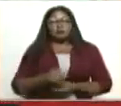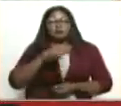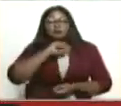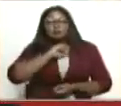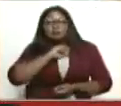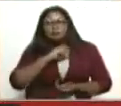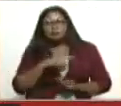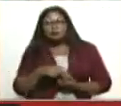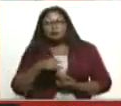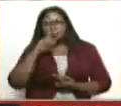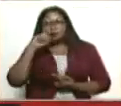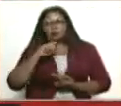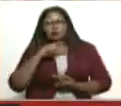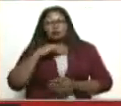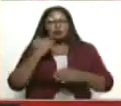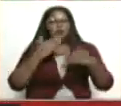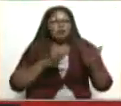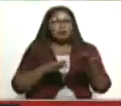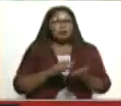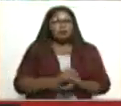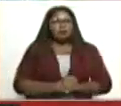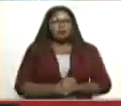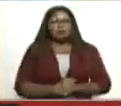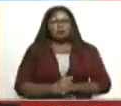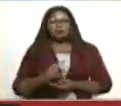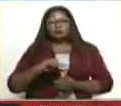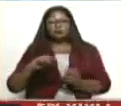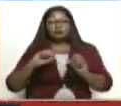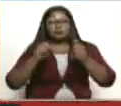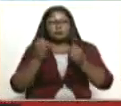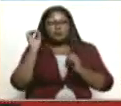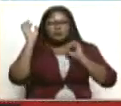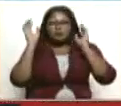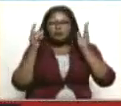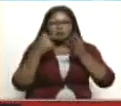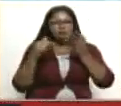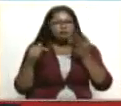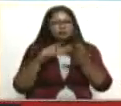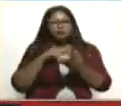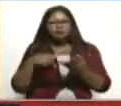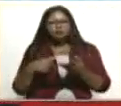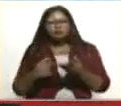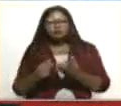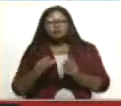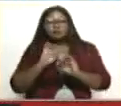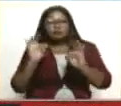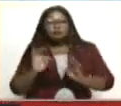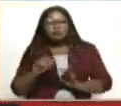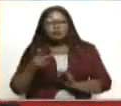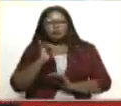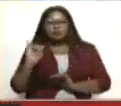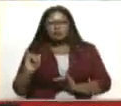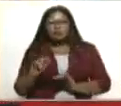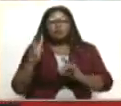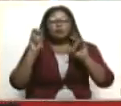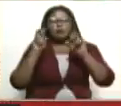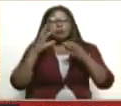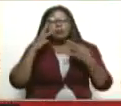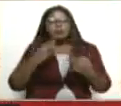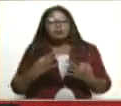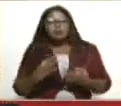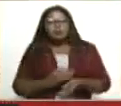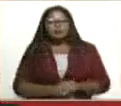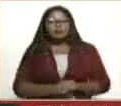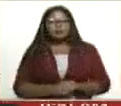odio y la muerte, para empezar a crear con sus habitantes y para ellos nuevas realidades,